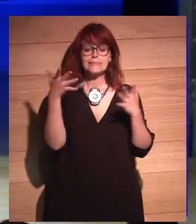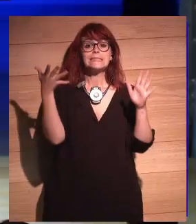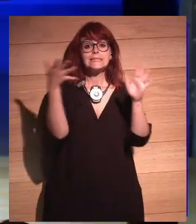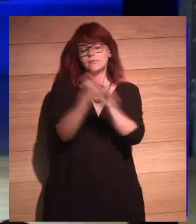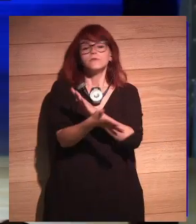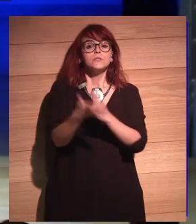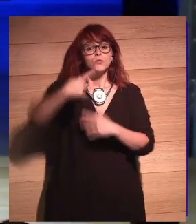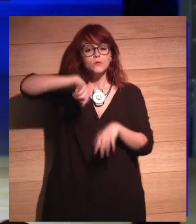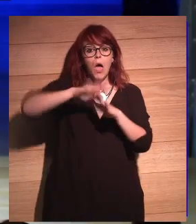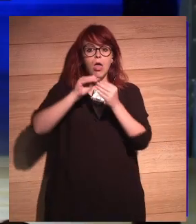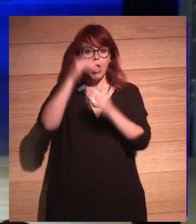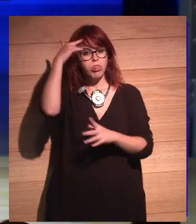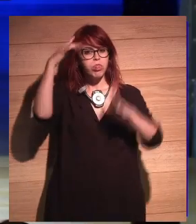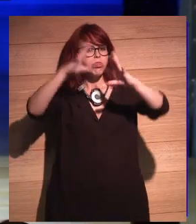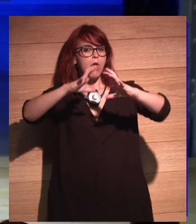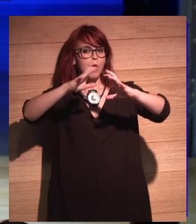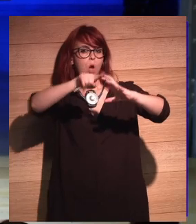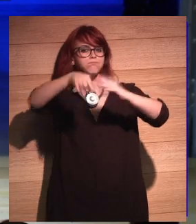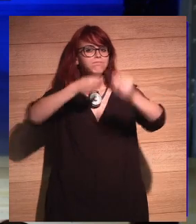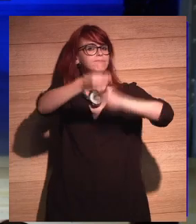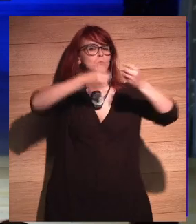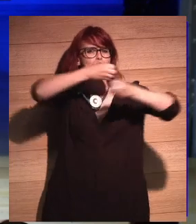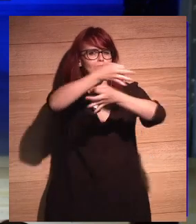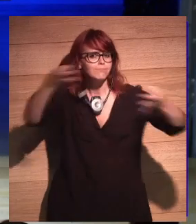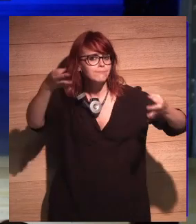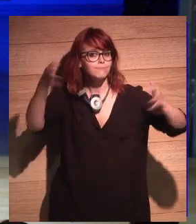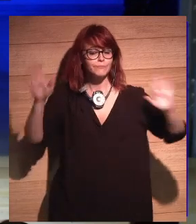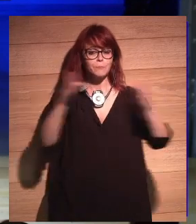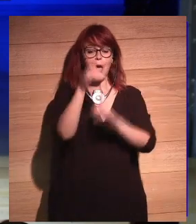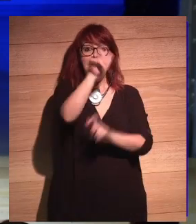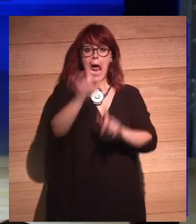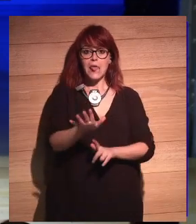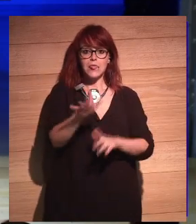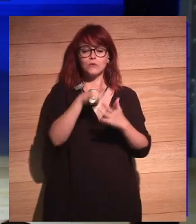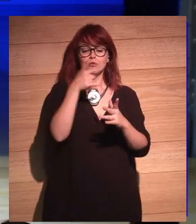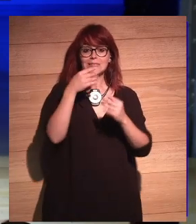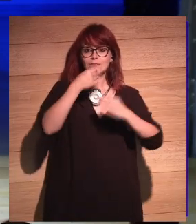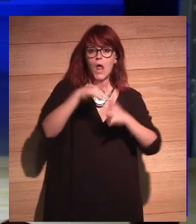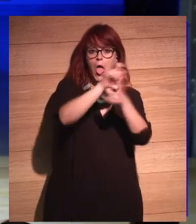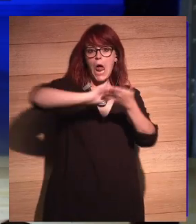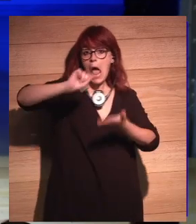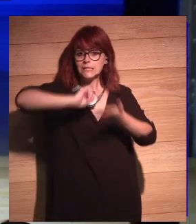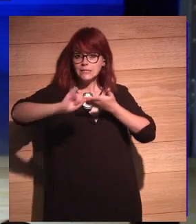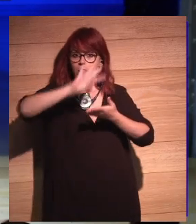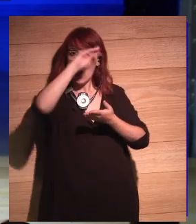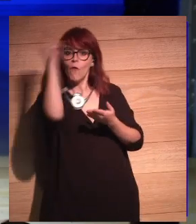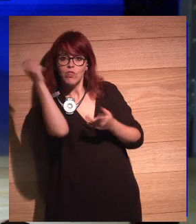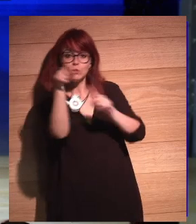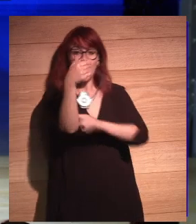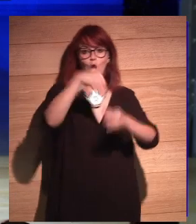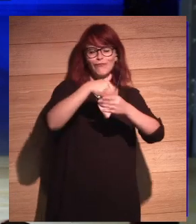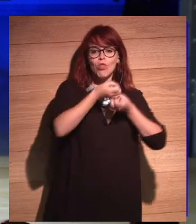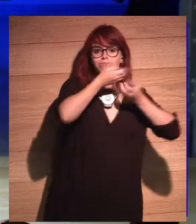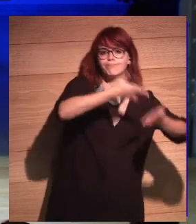que hace muy bien el cerebro humano. Entonces parece que hemos olvidado todo esto cuando empezamos a plasmar las palabras por escrito y a emitir contenidos.